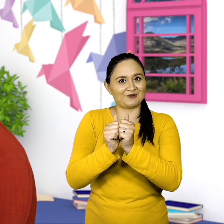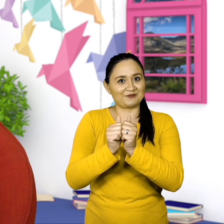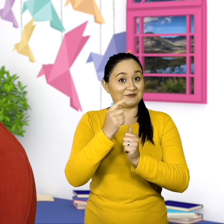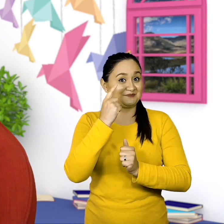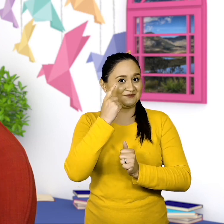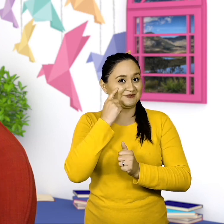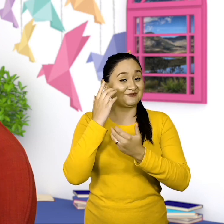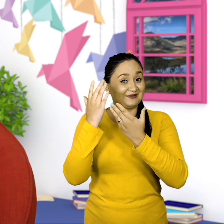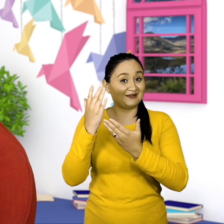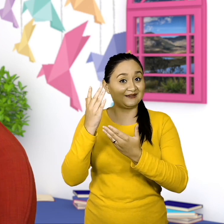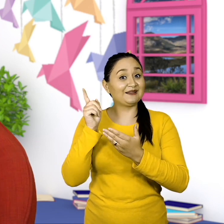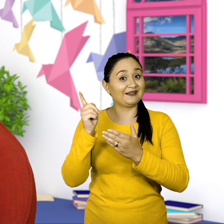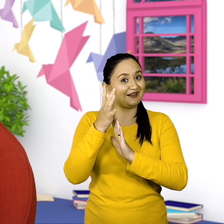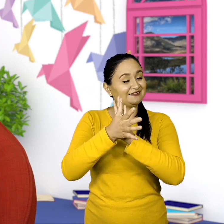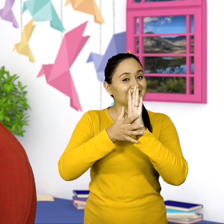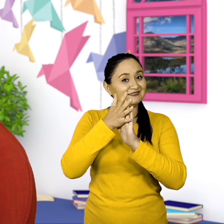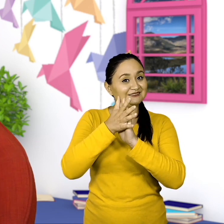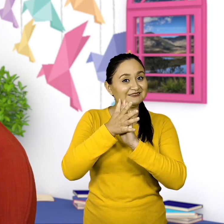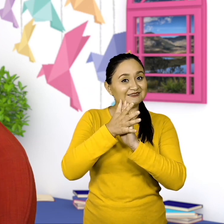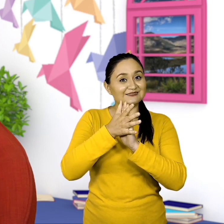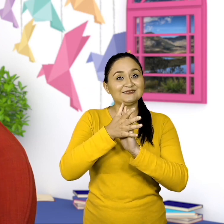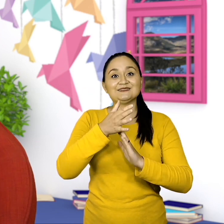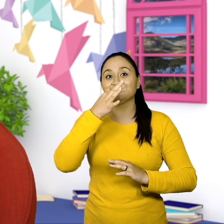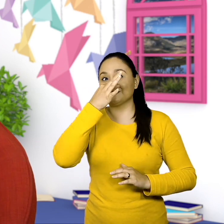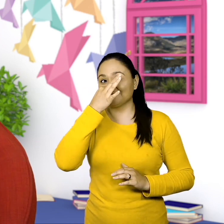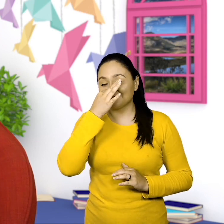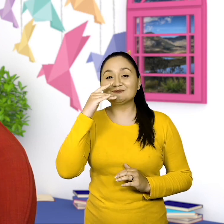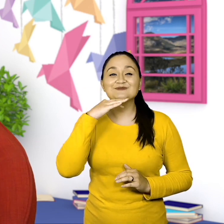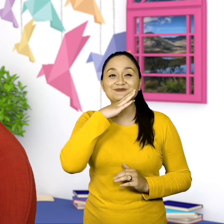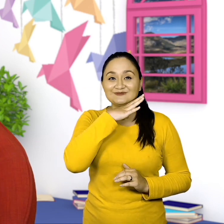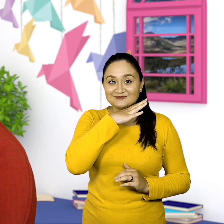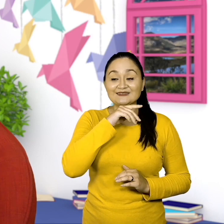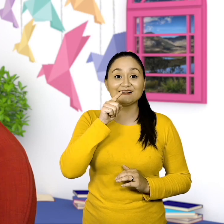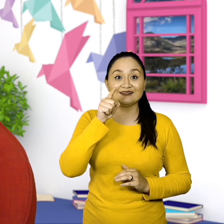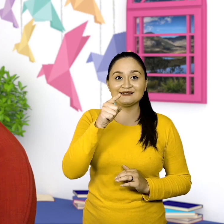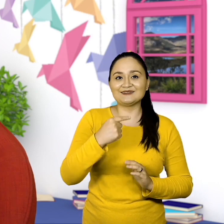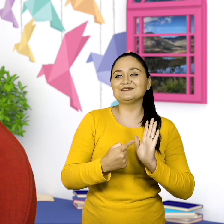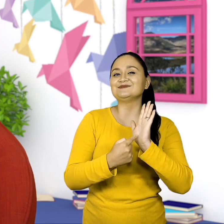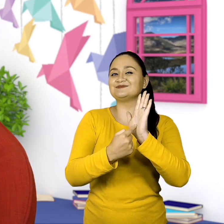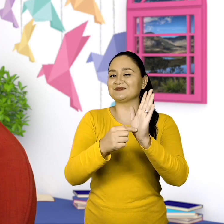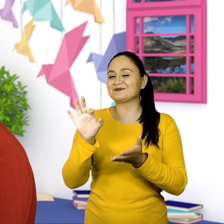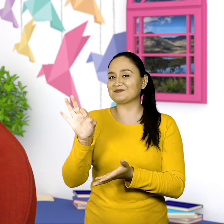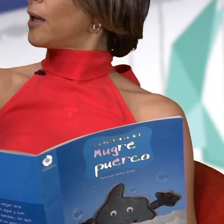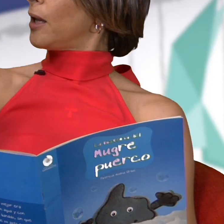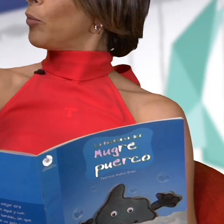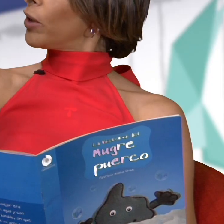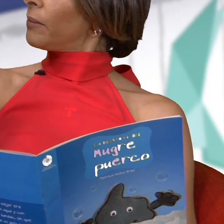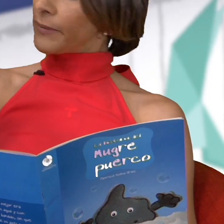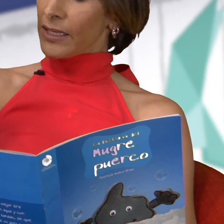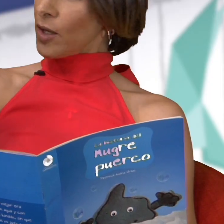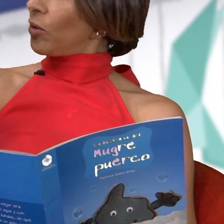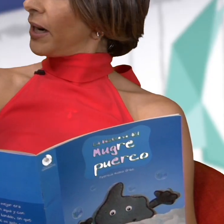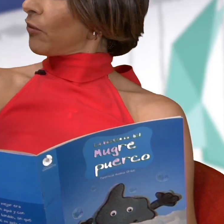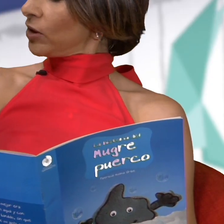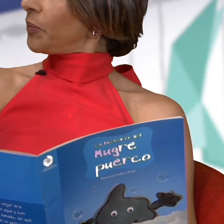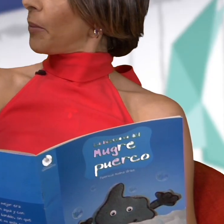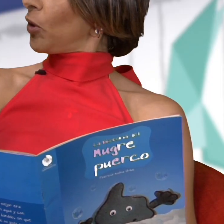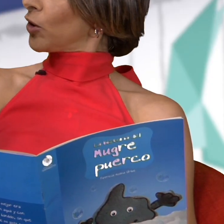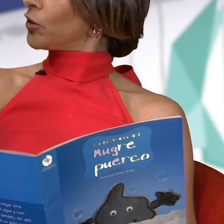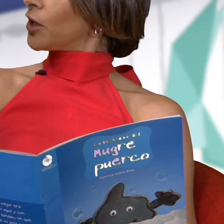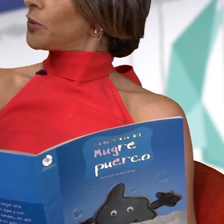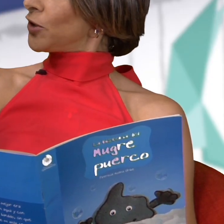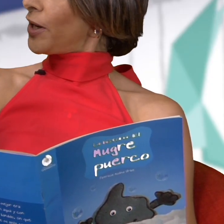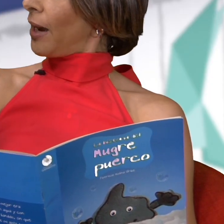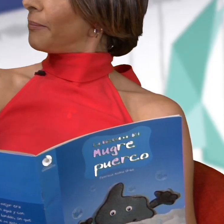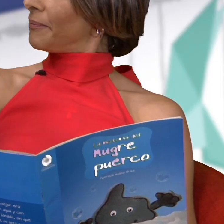presentar. Él es el Mugre Puerco y él es el protagonista del cuento que hoy les voy a relatar. Mugre, tienes que volver al cuento para